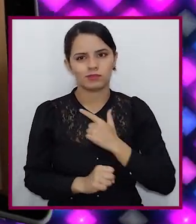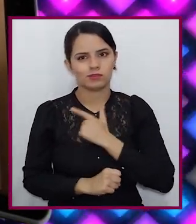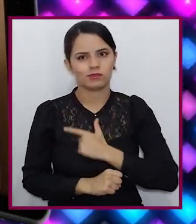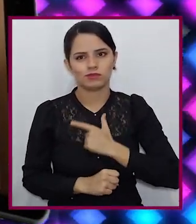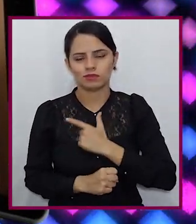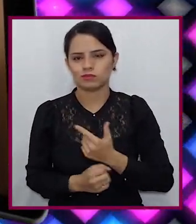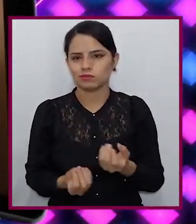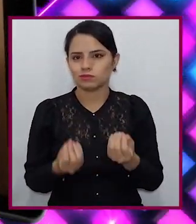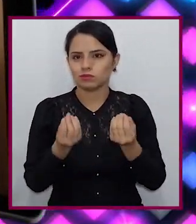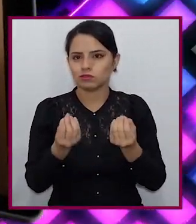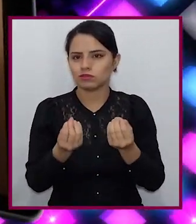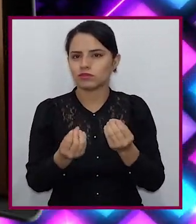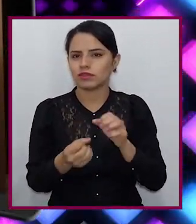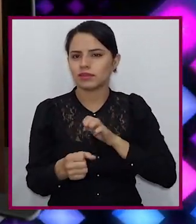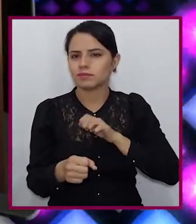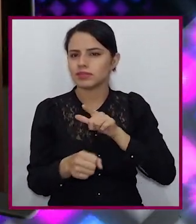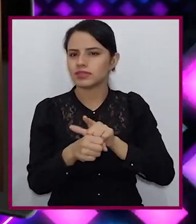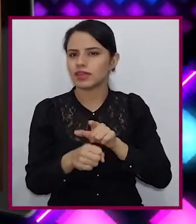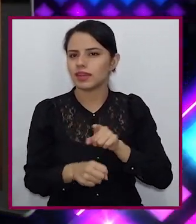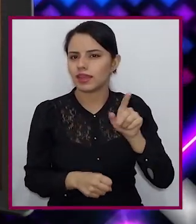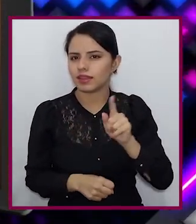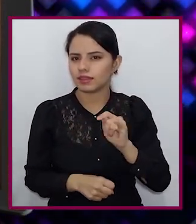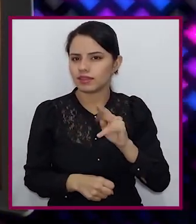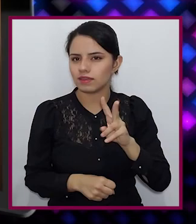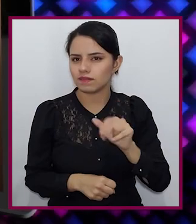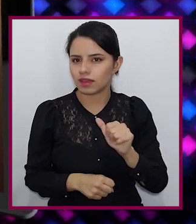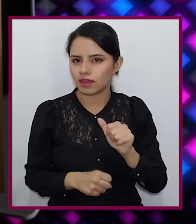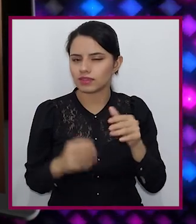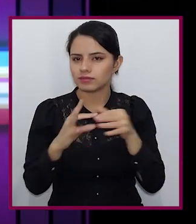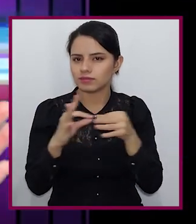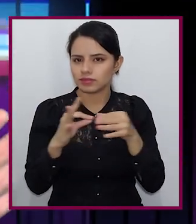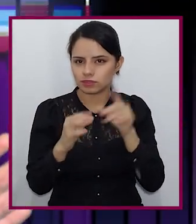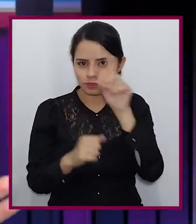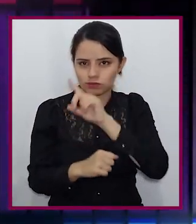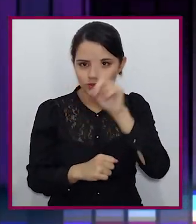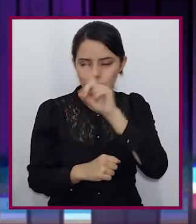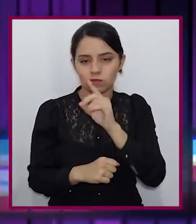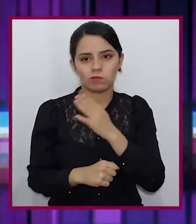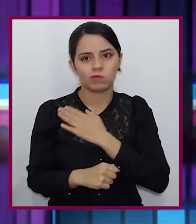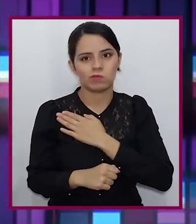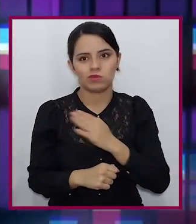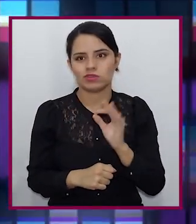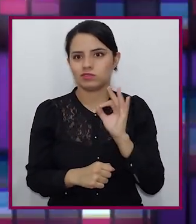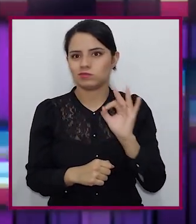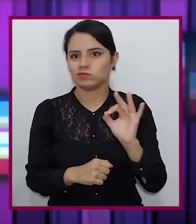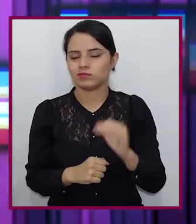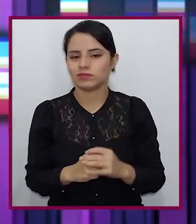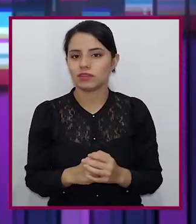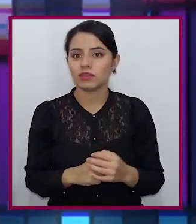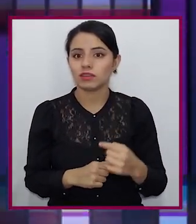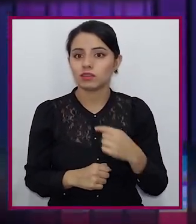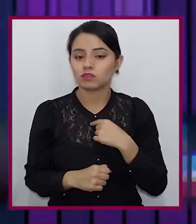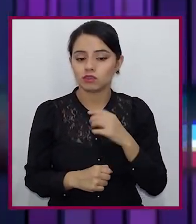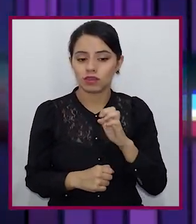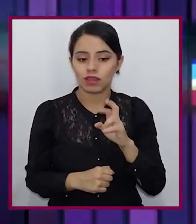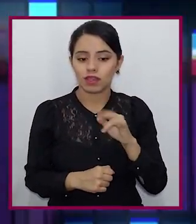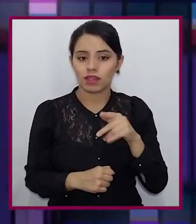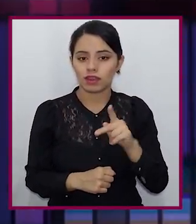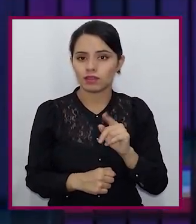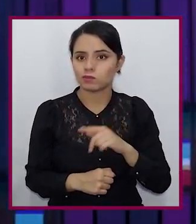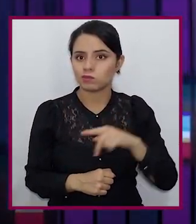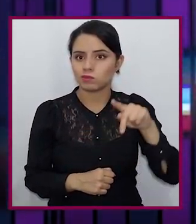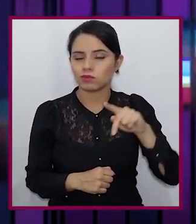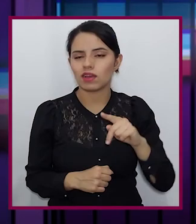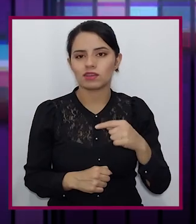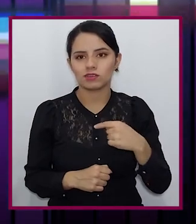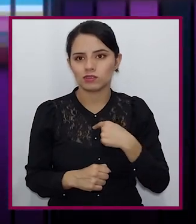buen. Y en especial ese podcast que nos recomendó Tiva está buenísimo. Pues yo no dejo de escuchar el podcast de Eric Montenegro.